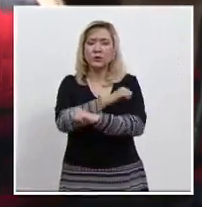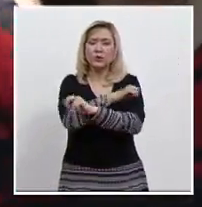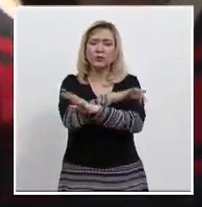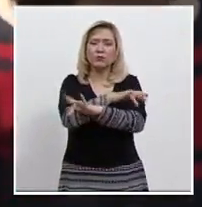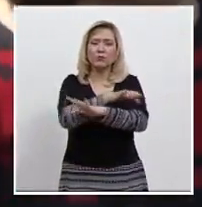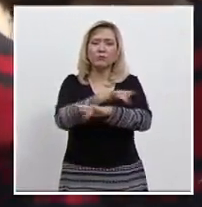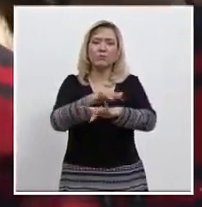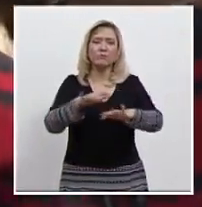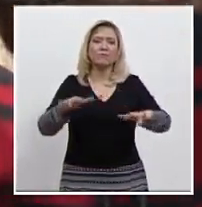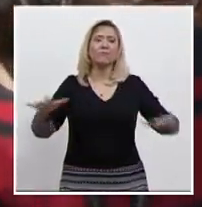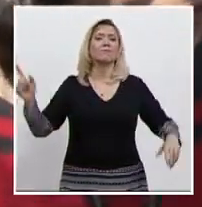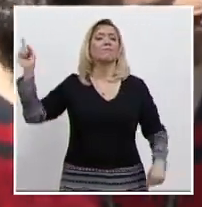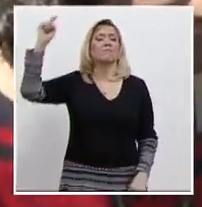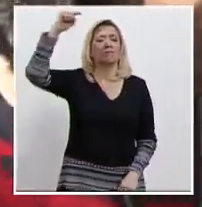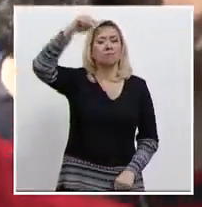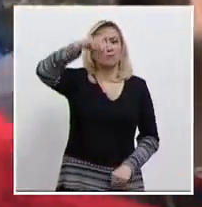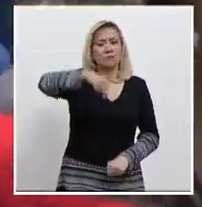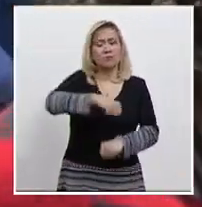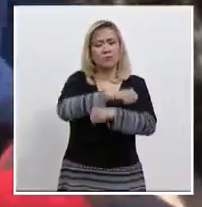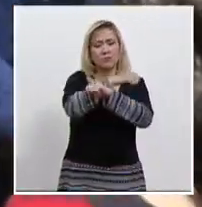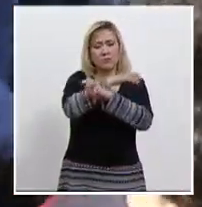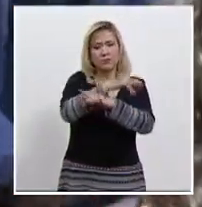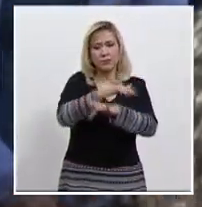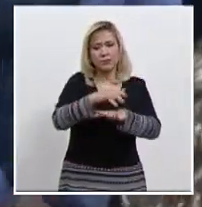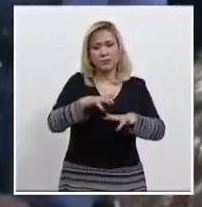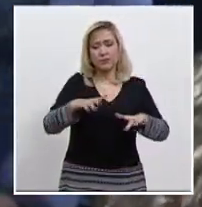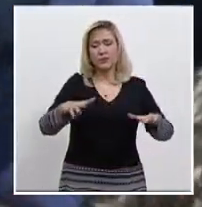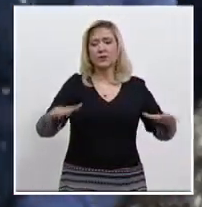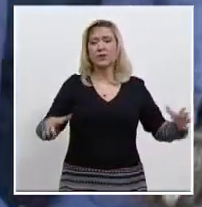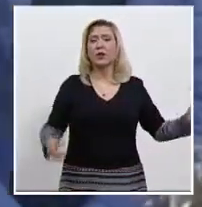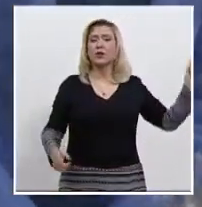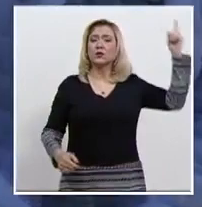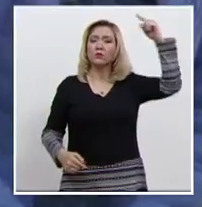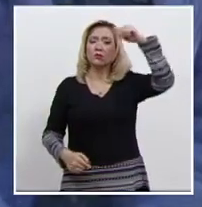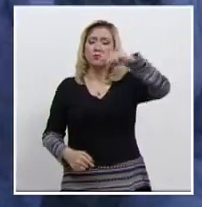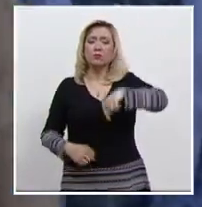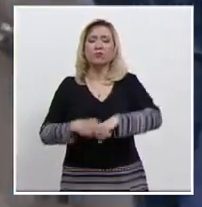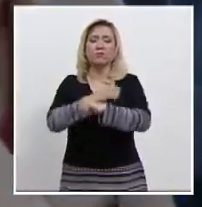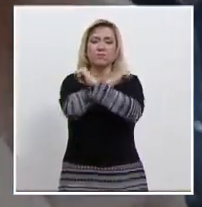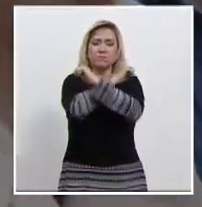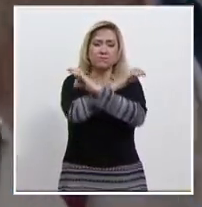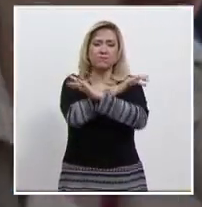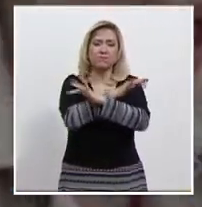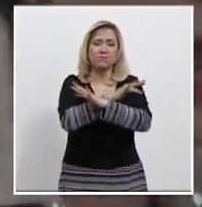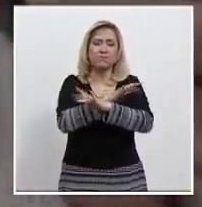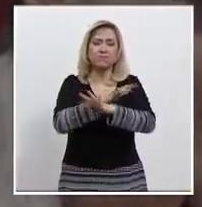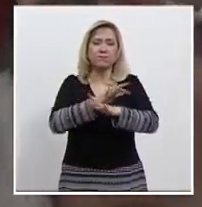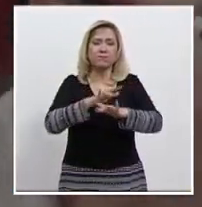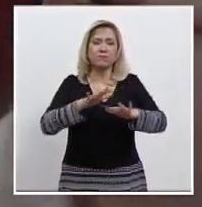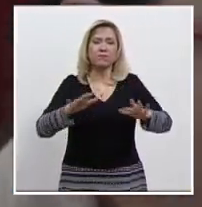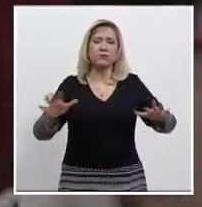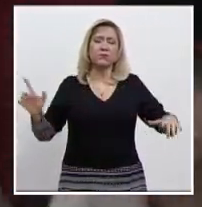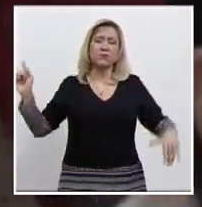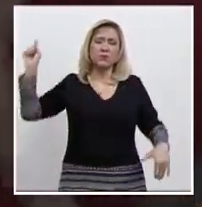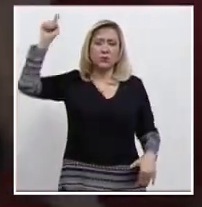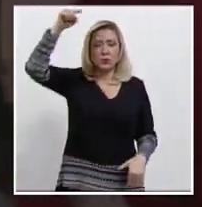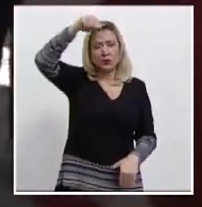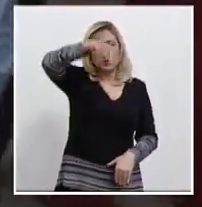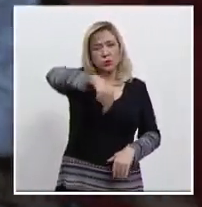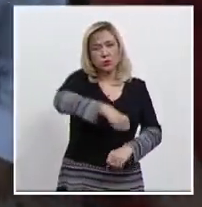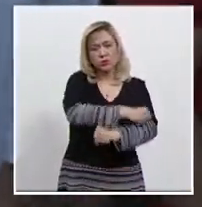sonoro rugir del cañón. Y retiemble en su centro la tierra